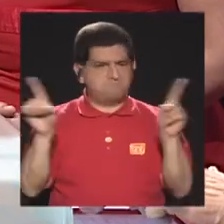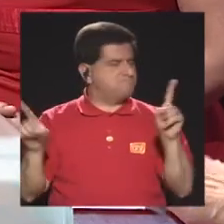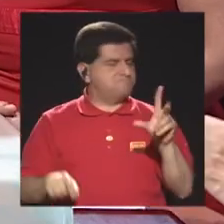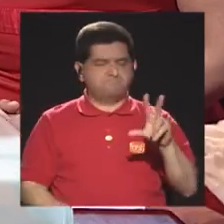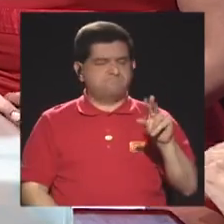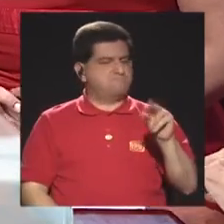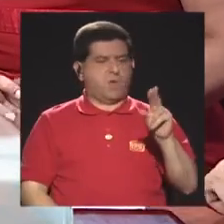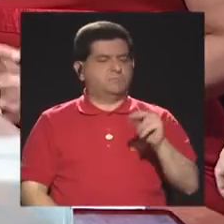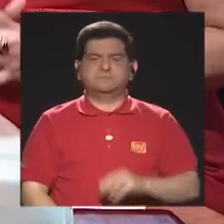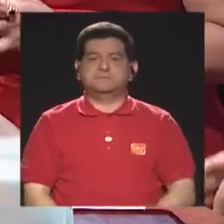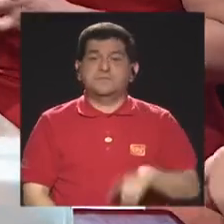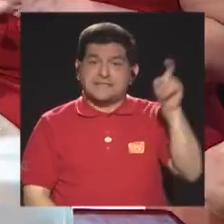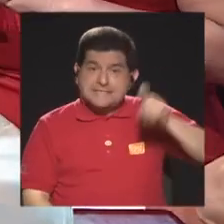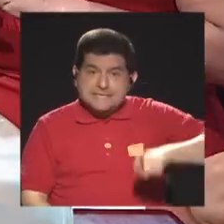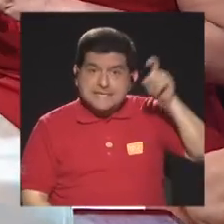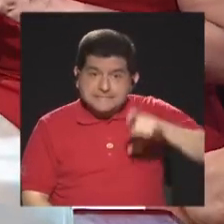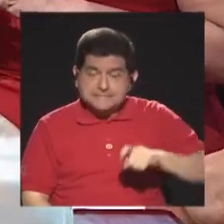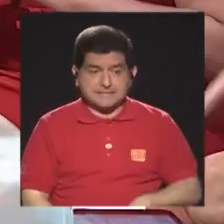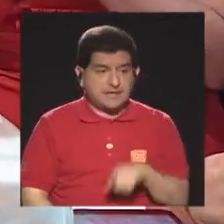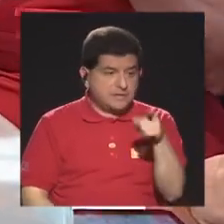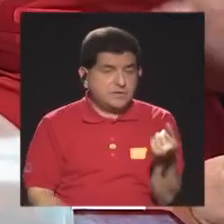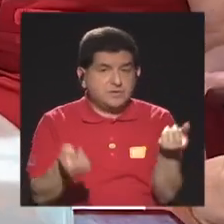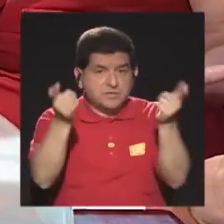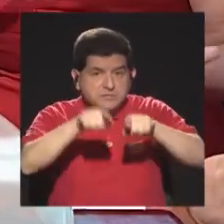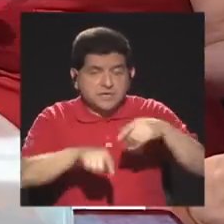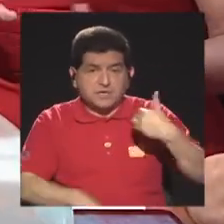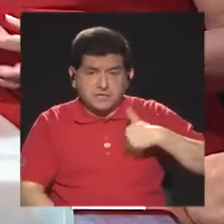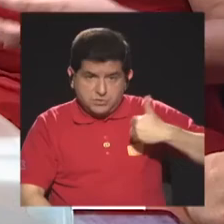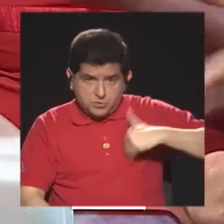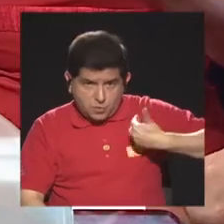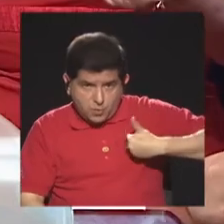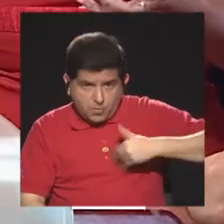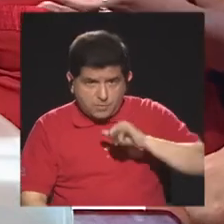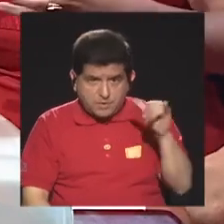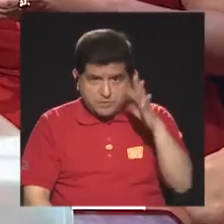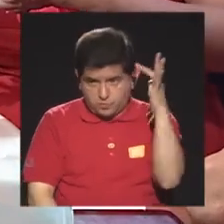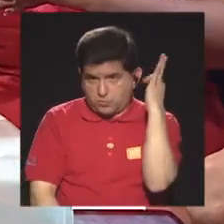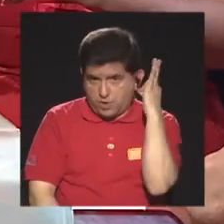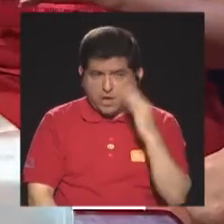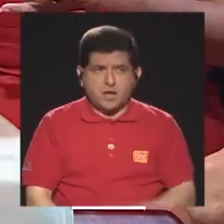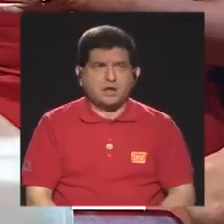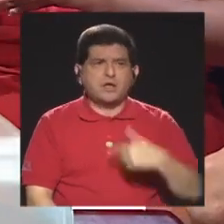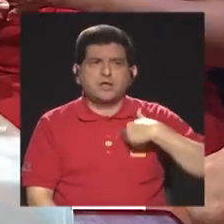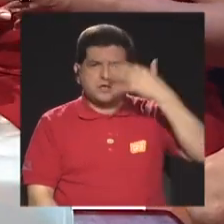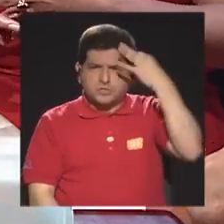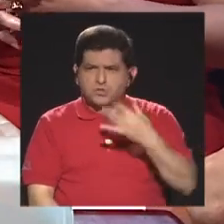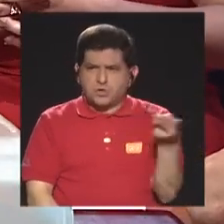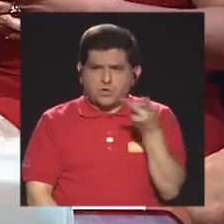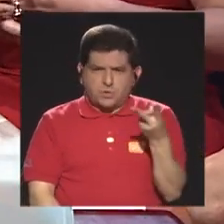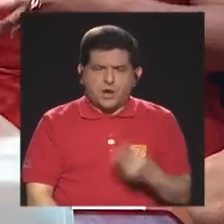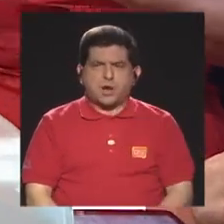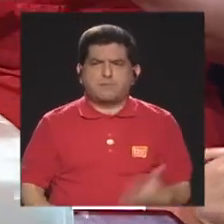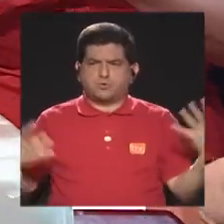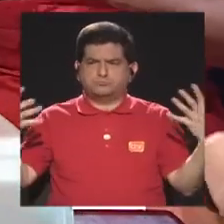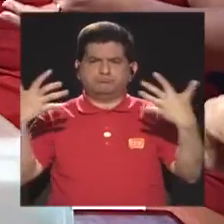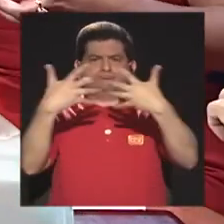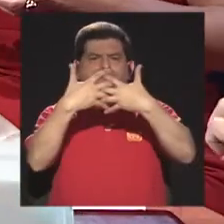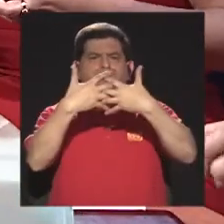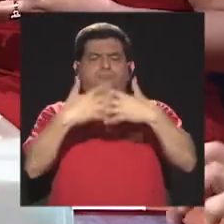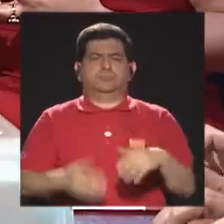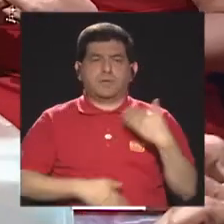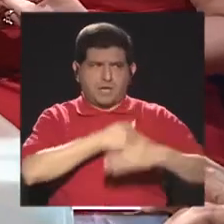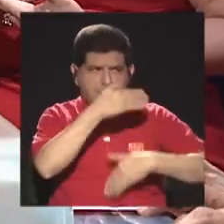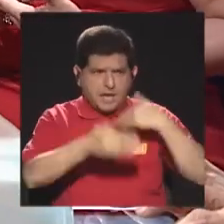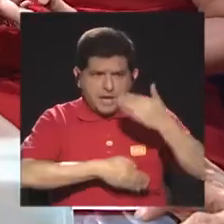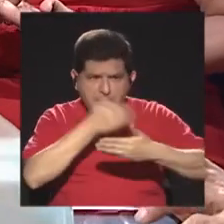excepción, ¿verdad? Se requiere tanto la presencia de los hombres como de las mujeres. Yo creo que ambos se complementan, ¿verdad? Y entonces en este